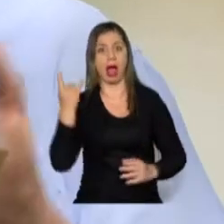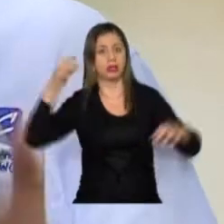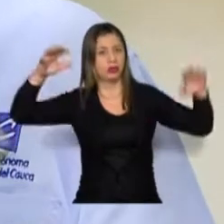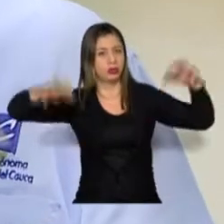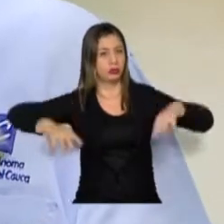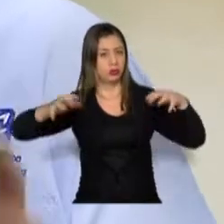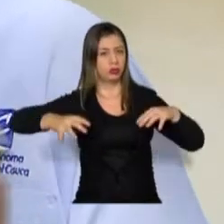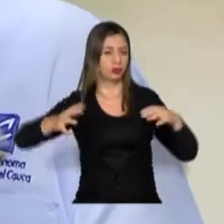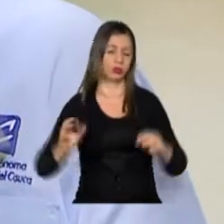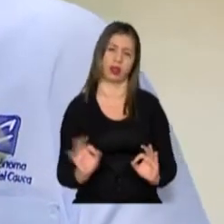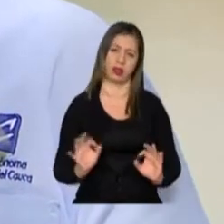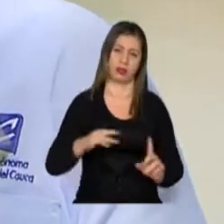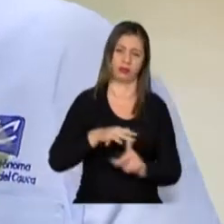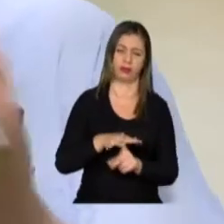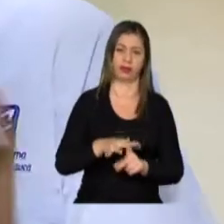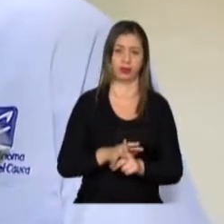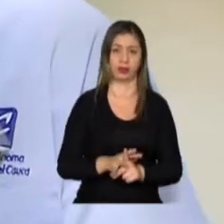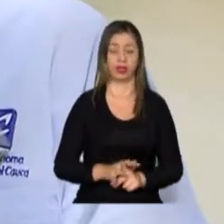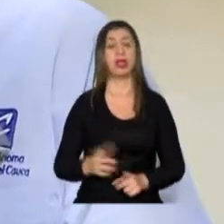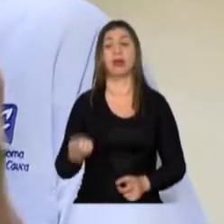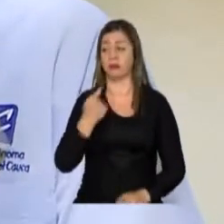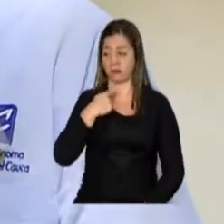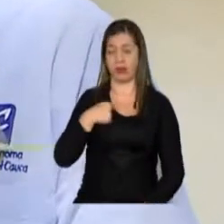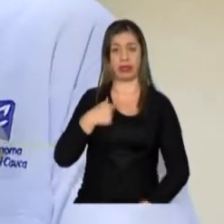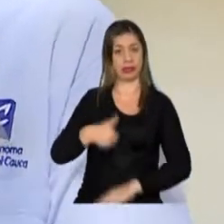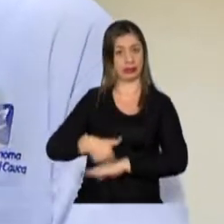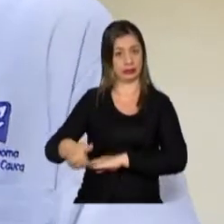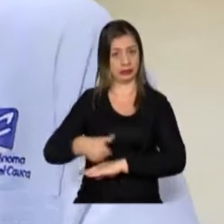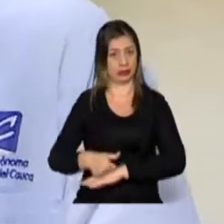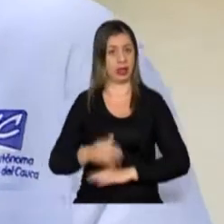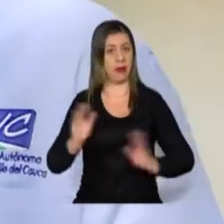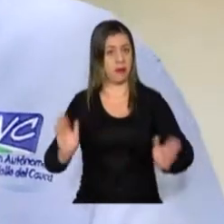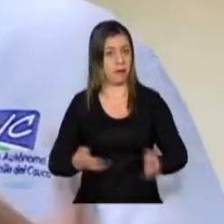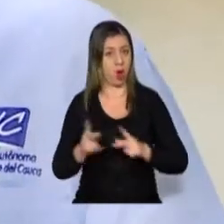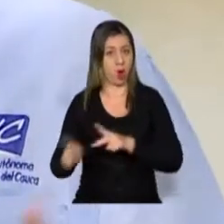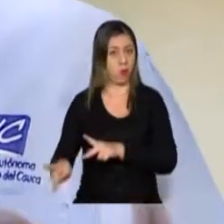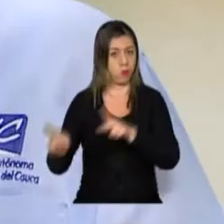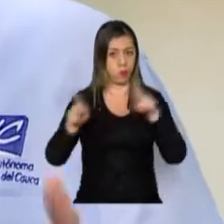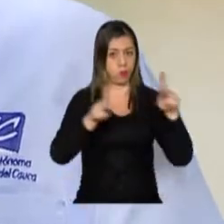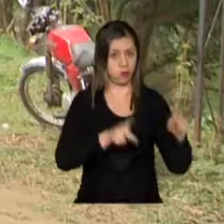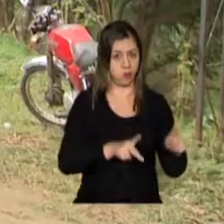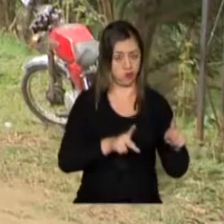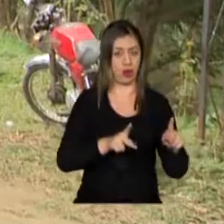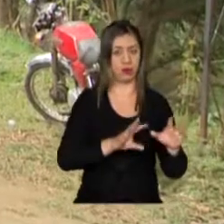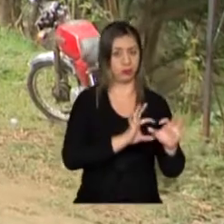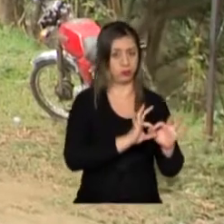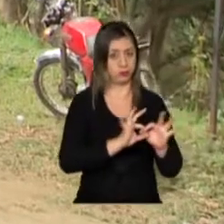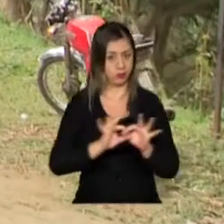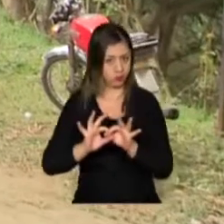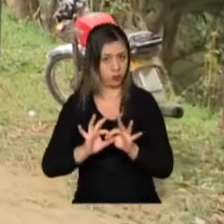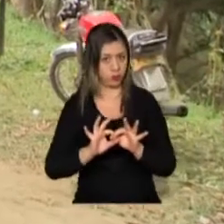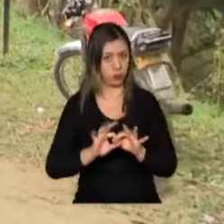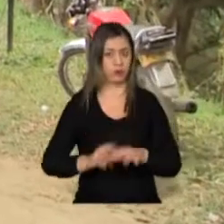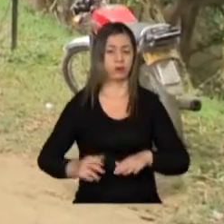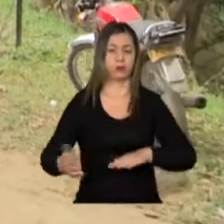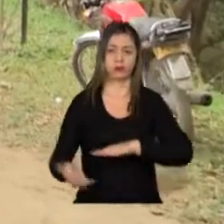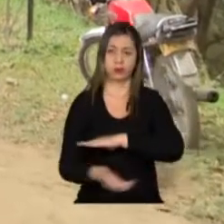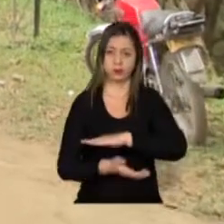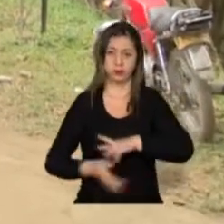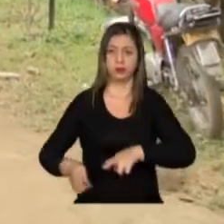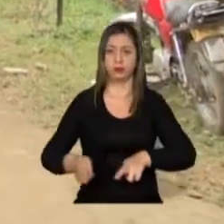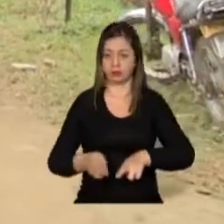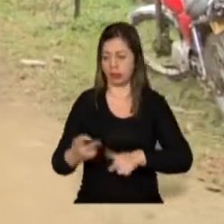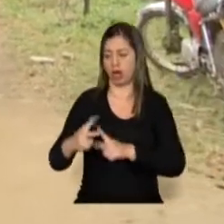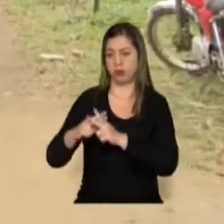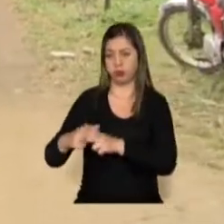lluvias. De igual manera me pidieron la mejoría de unas condiciones de un puente que ayuda a la conectividad aquí en el humedal. Ya nuestros técnicos